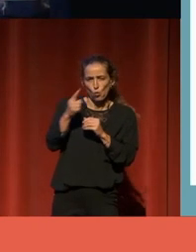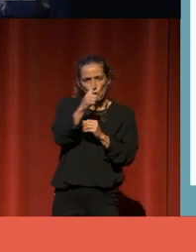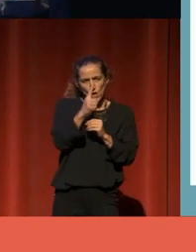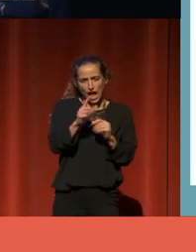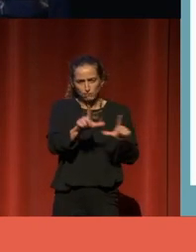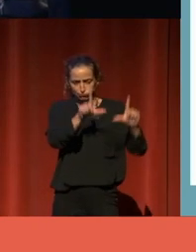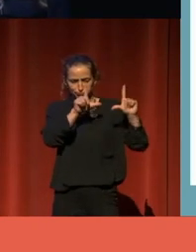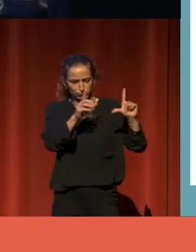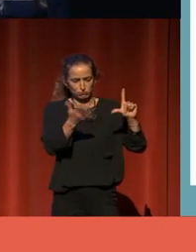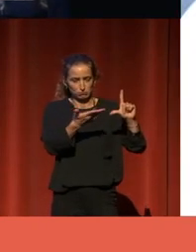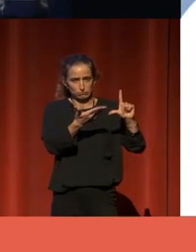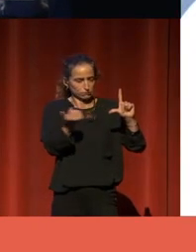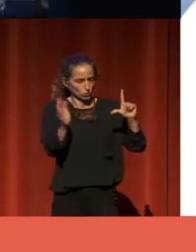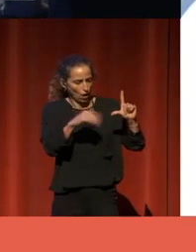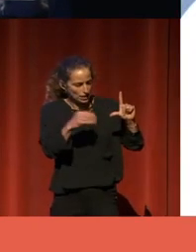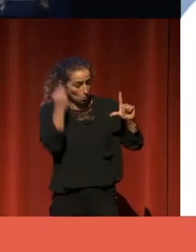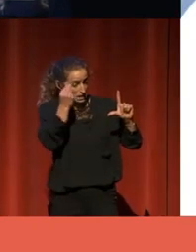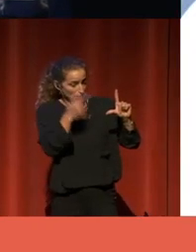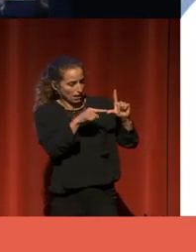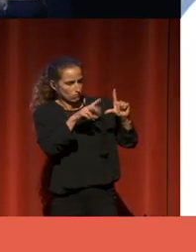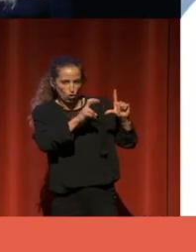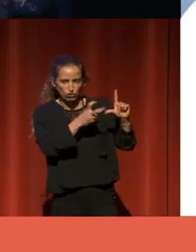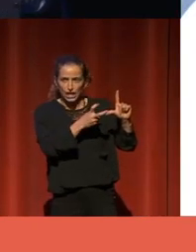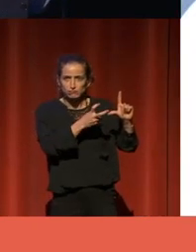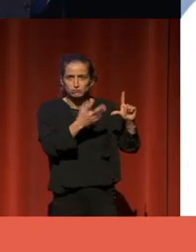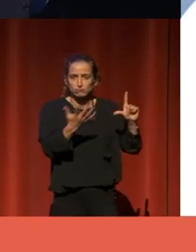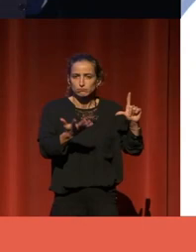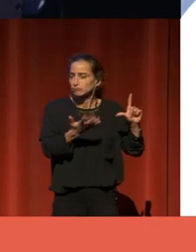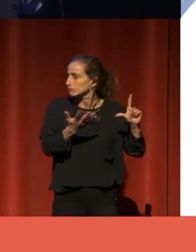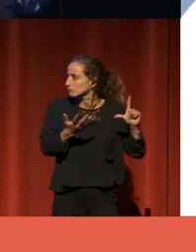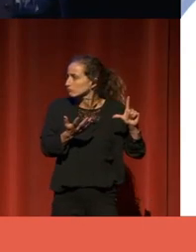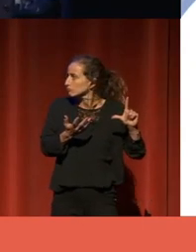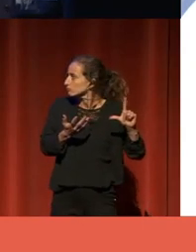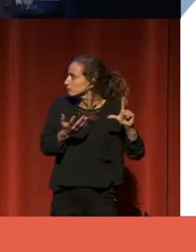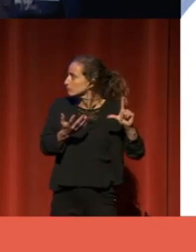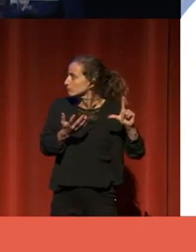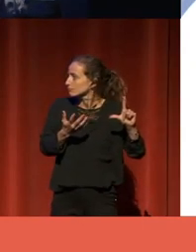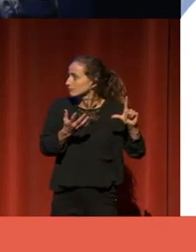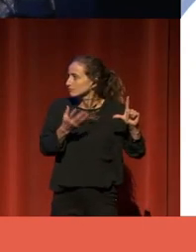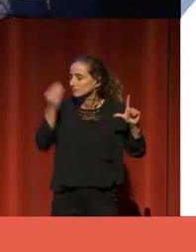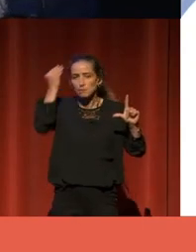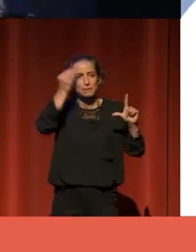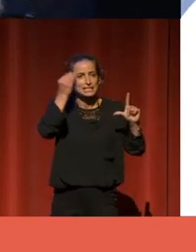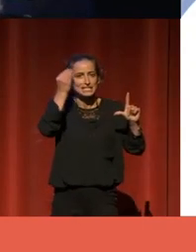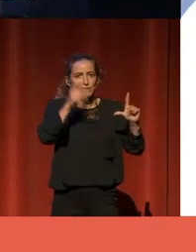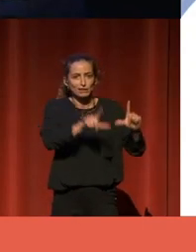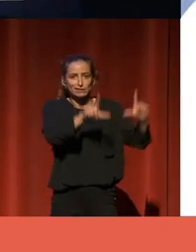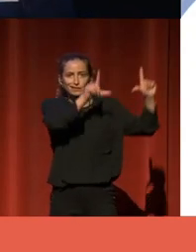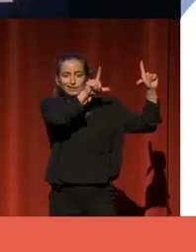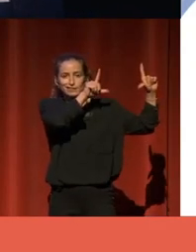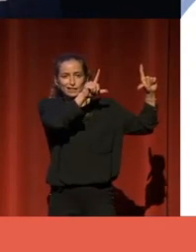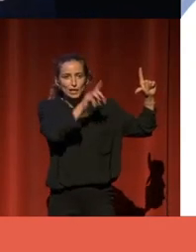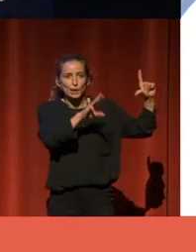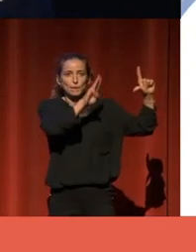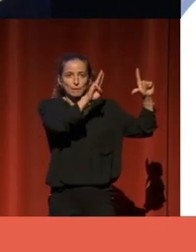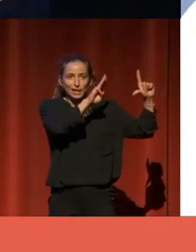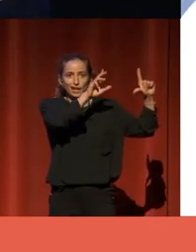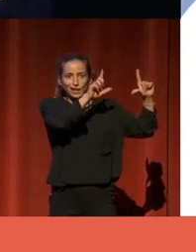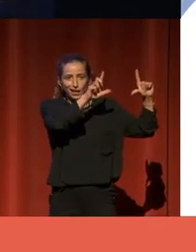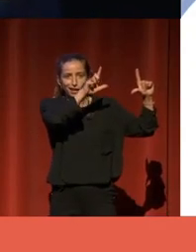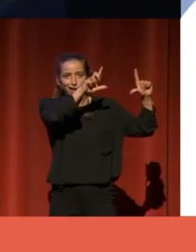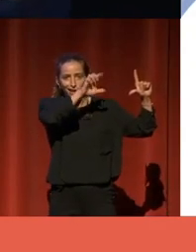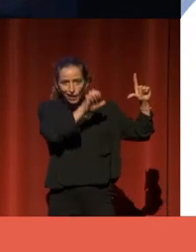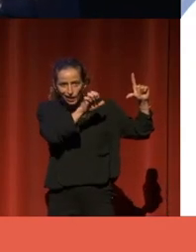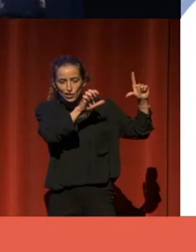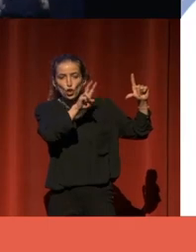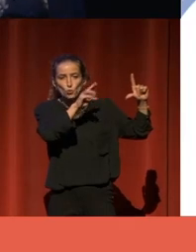diapositiva creía que había una una diapositiva sobre pl 2030